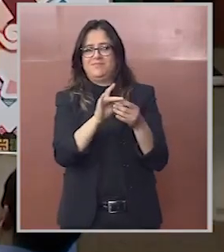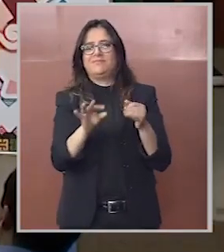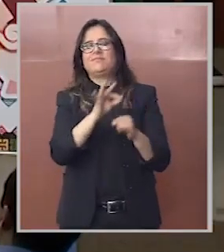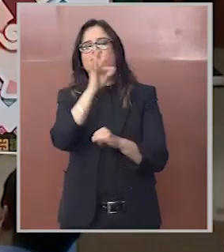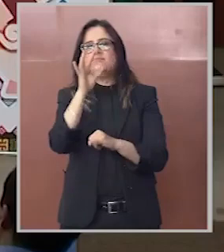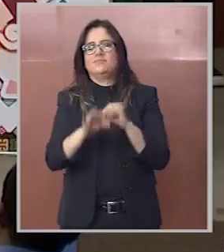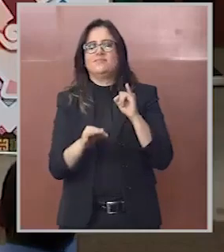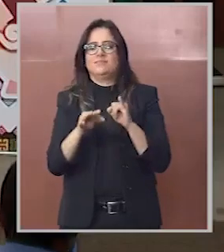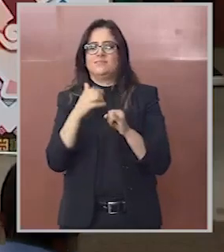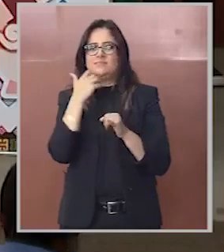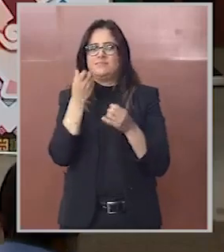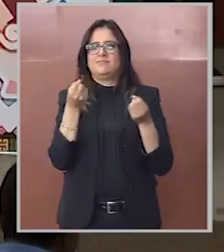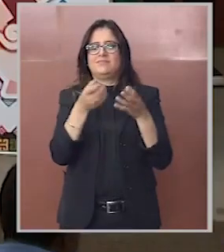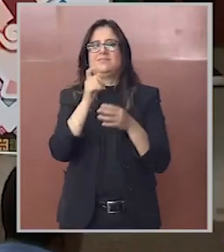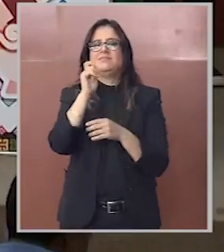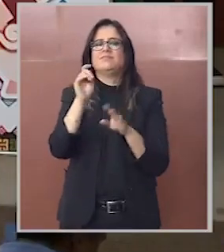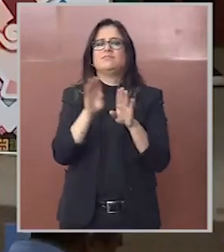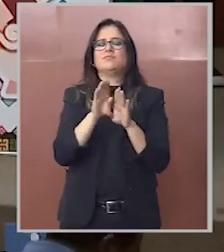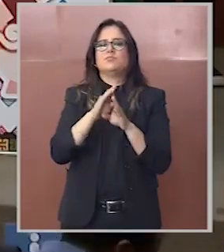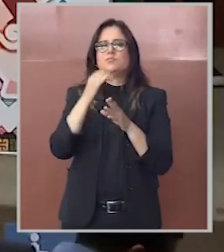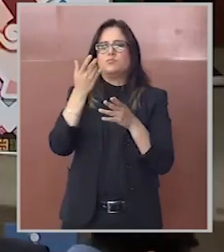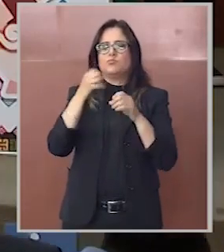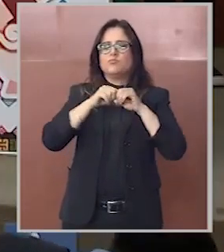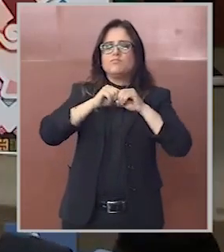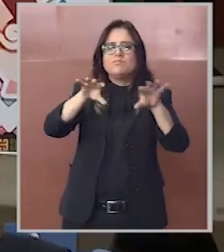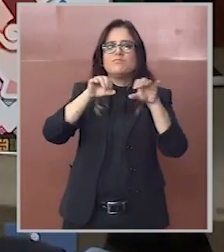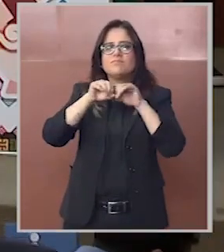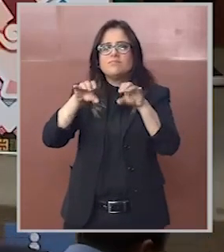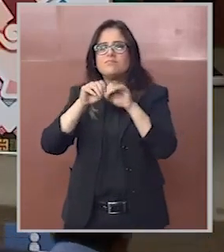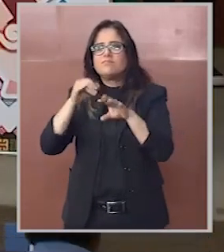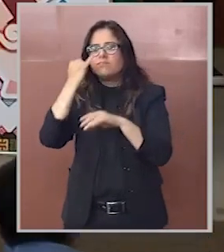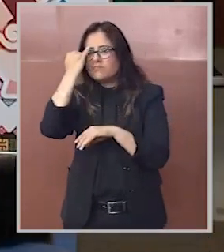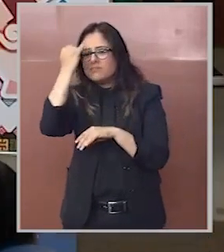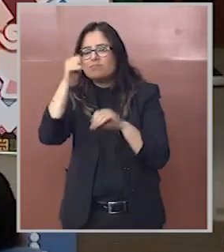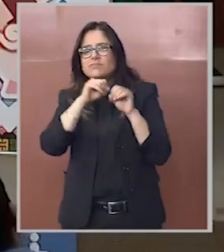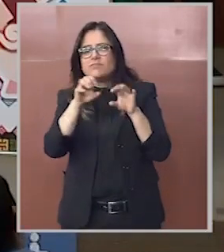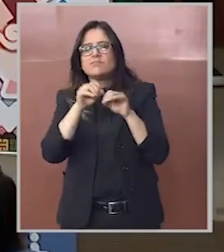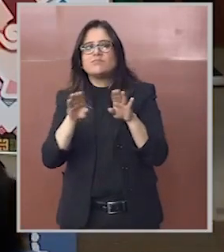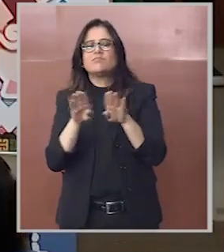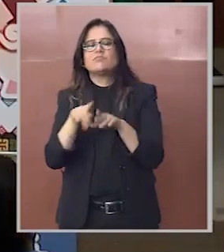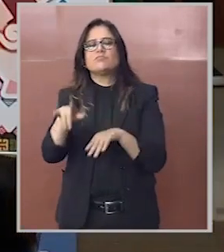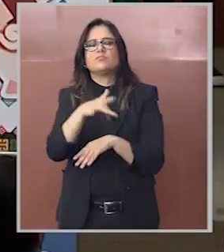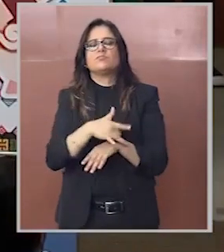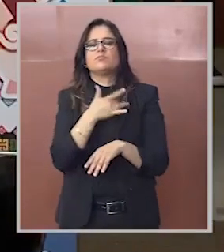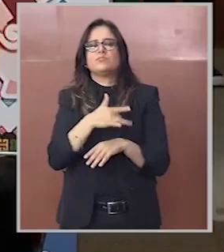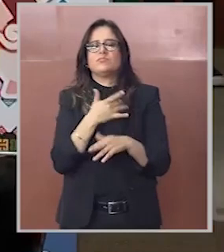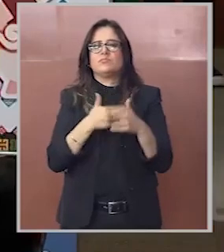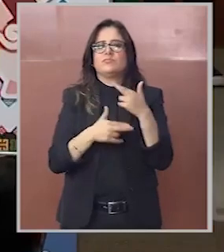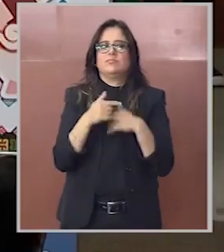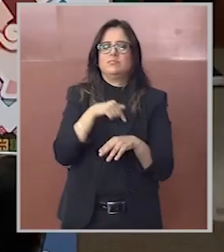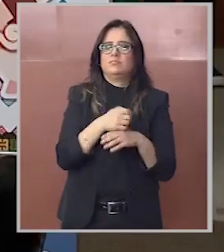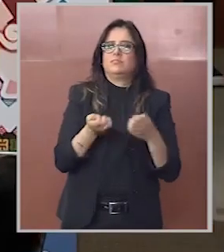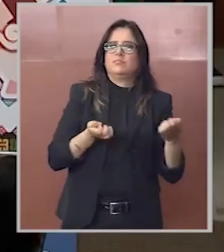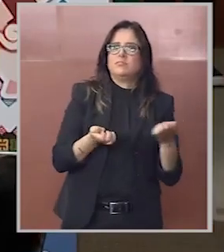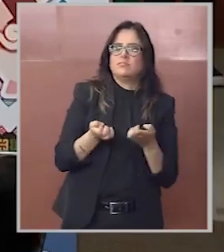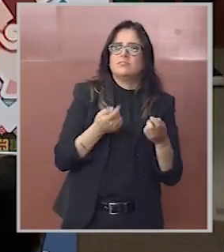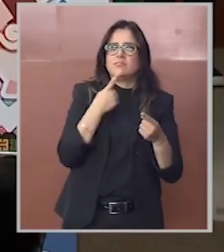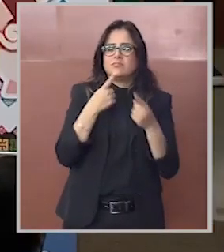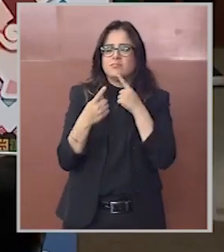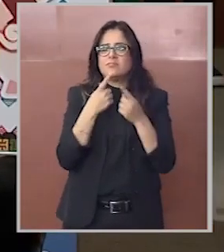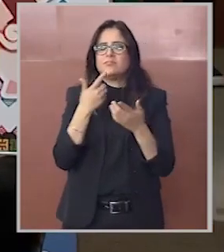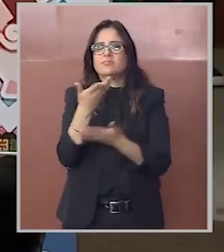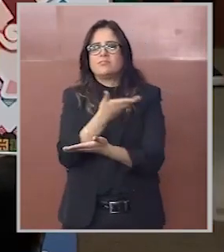un poco a la estrategia de difusión que no solo es un sea volviendo este tema los ejercicios de diálogo y de trabajo